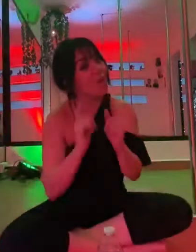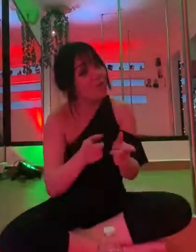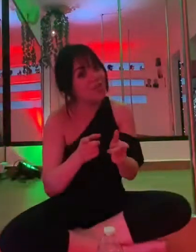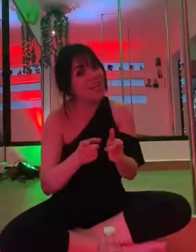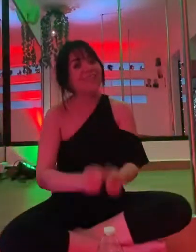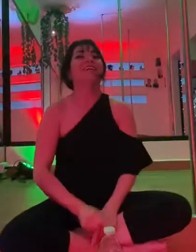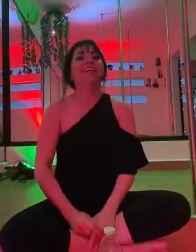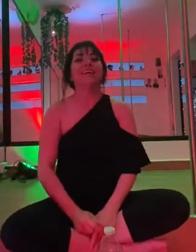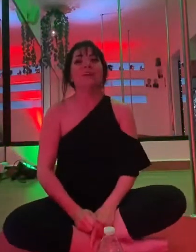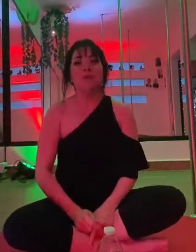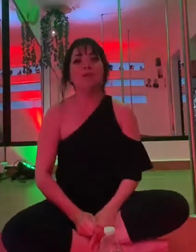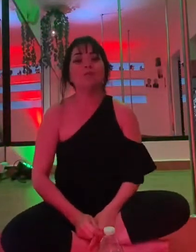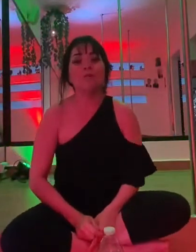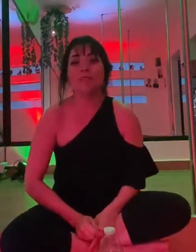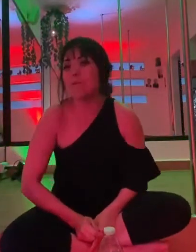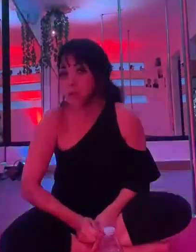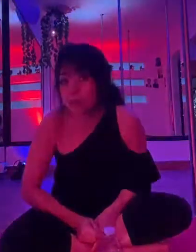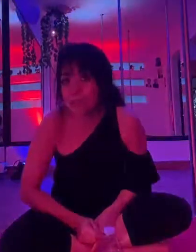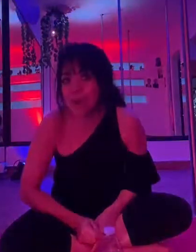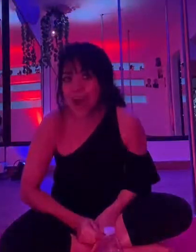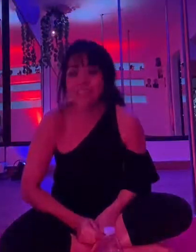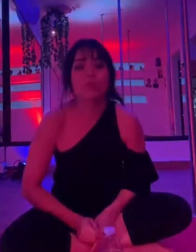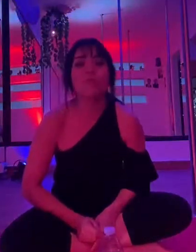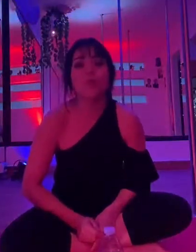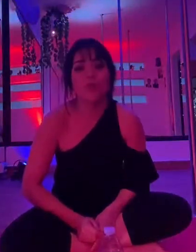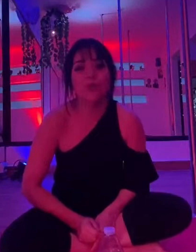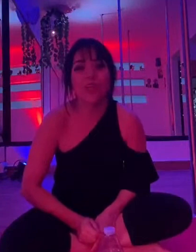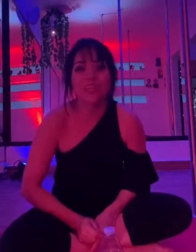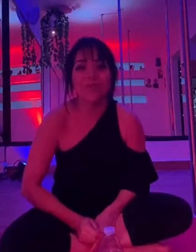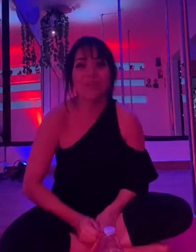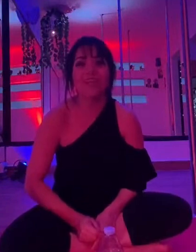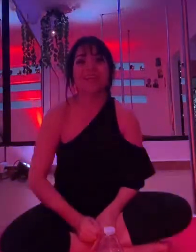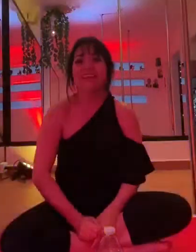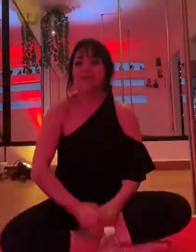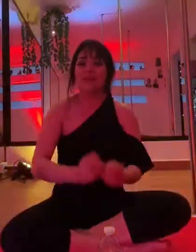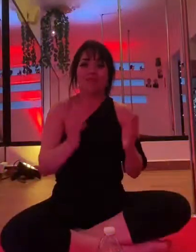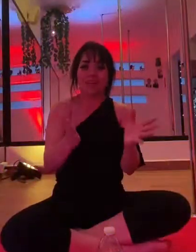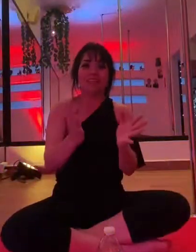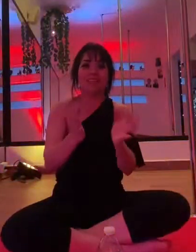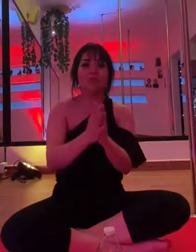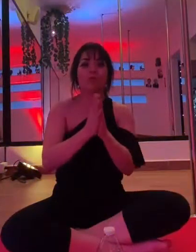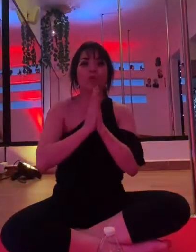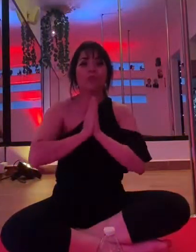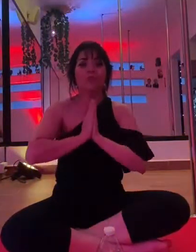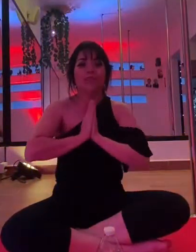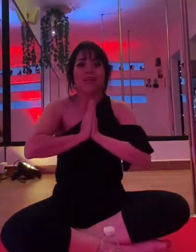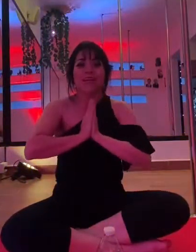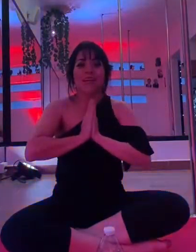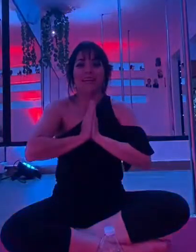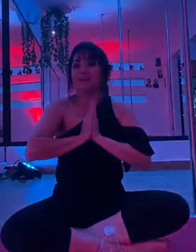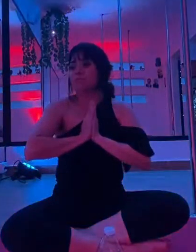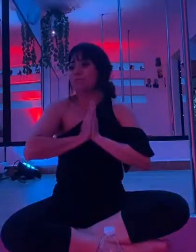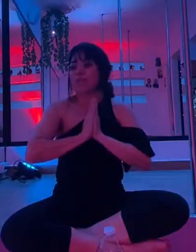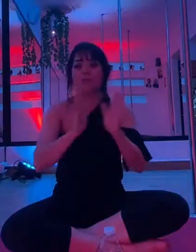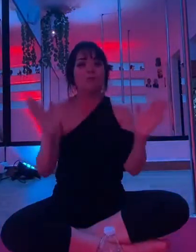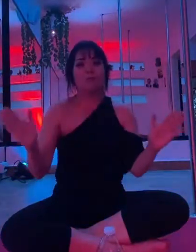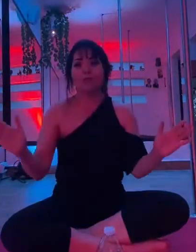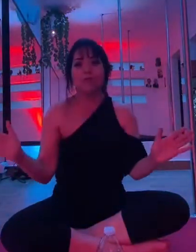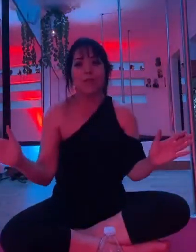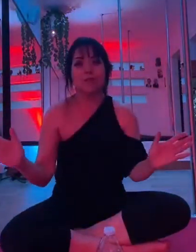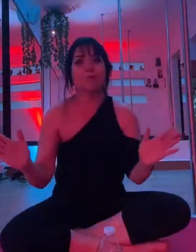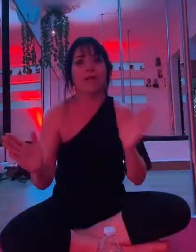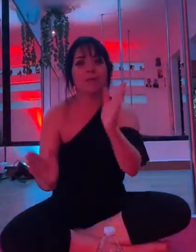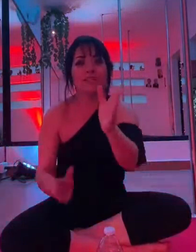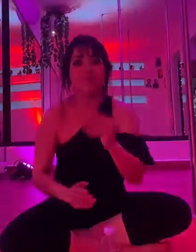dejen, no se adoñen, y bueno, nos vemos la próxima. Estoy muy contenta de haberles dicho todos estos